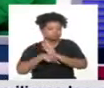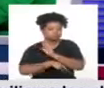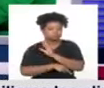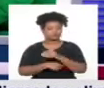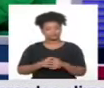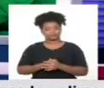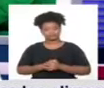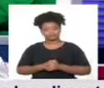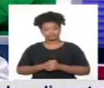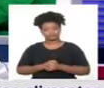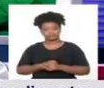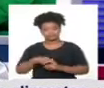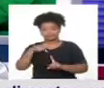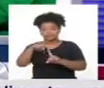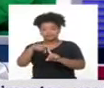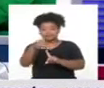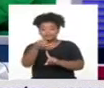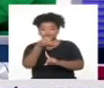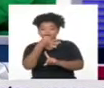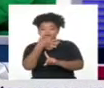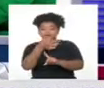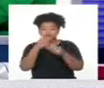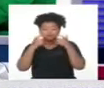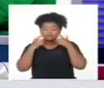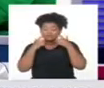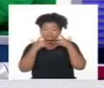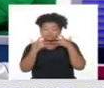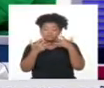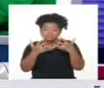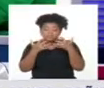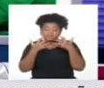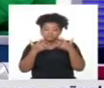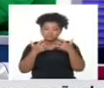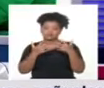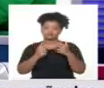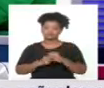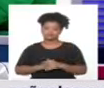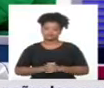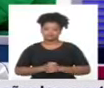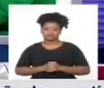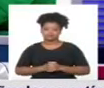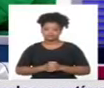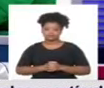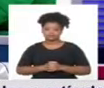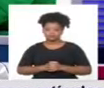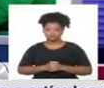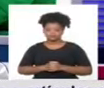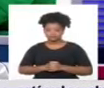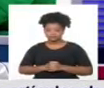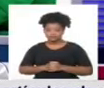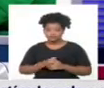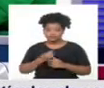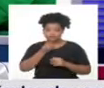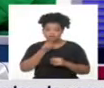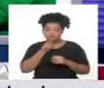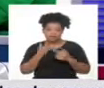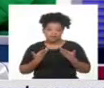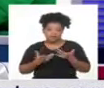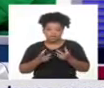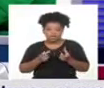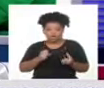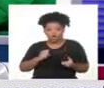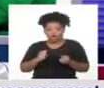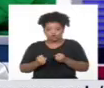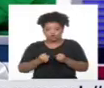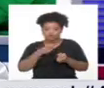del tratamiento desde los primeros momentos que nos permita controlar el número de